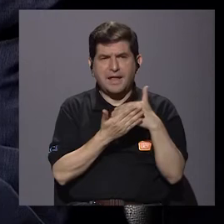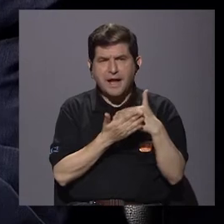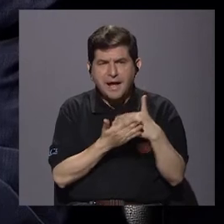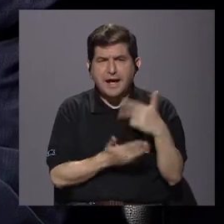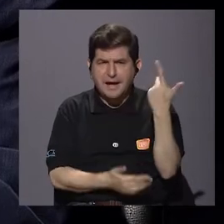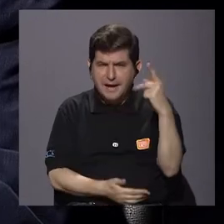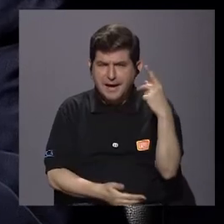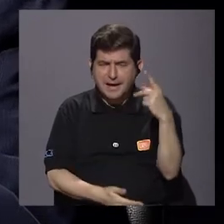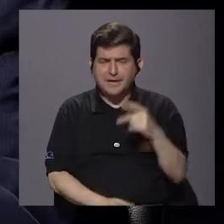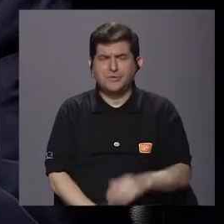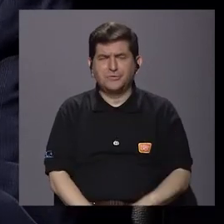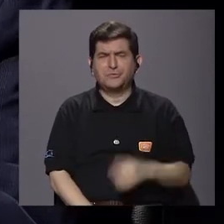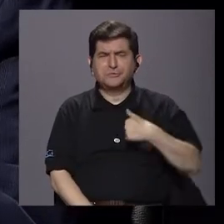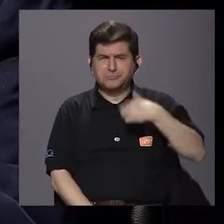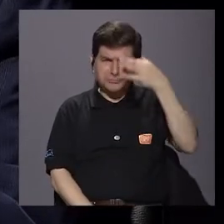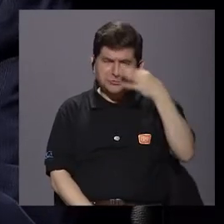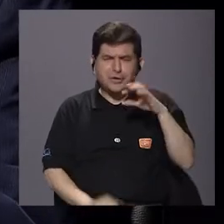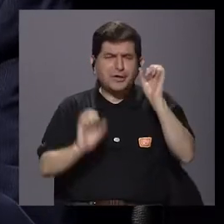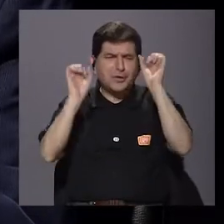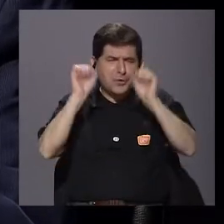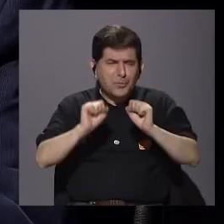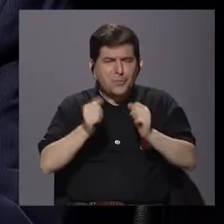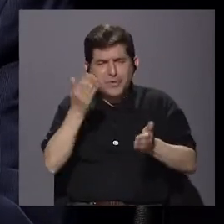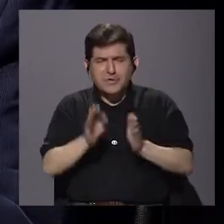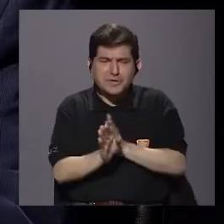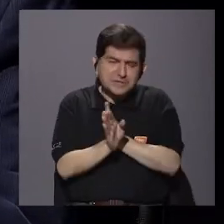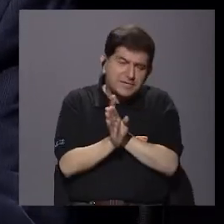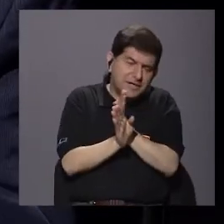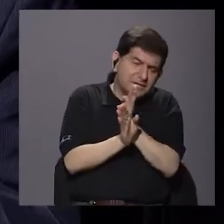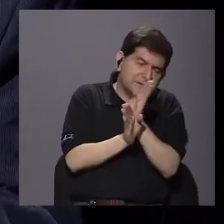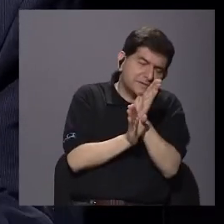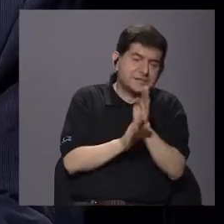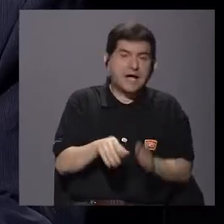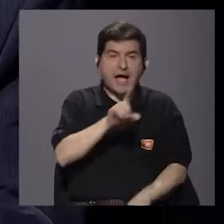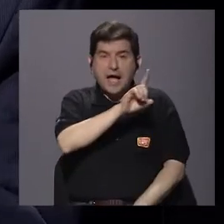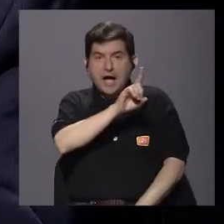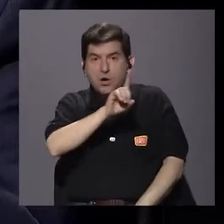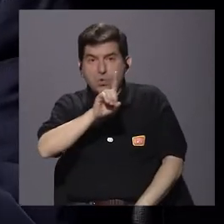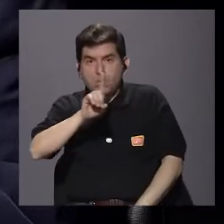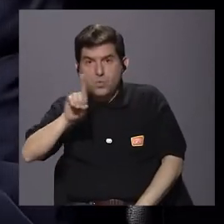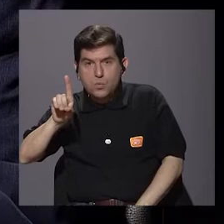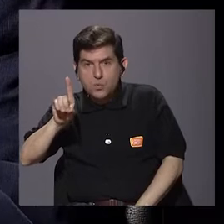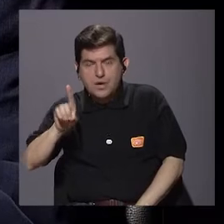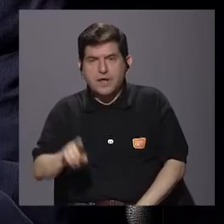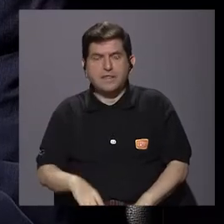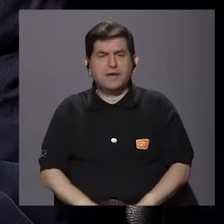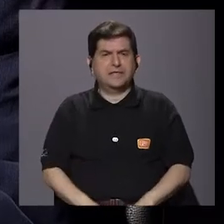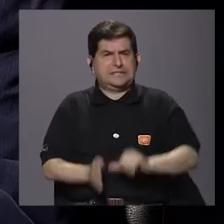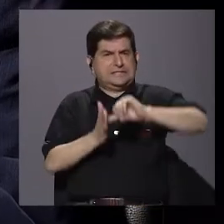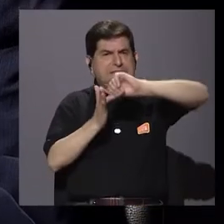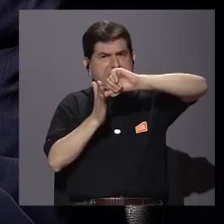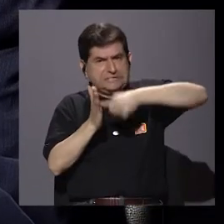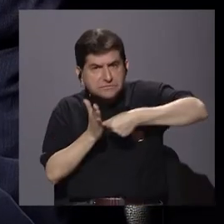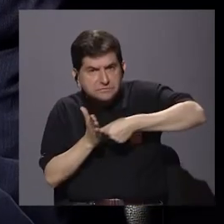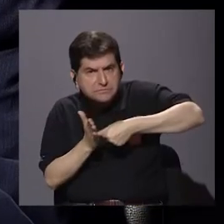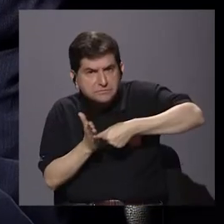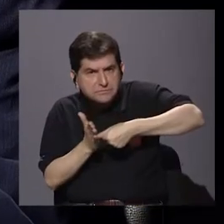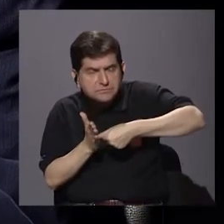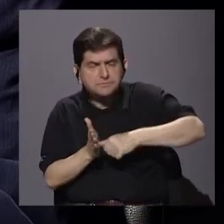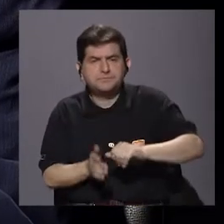me parece que podría estar derivando hacia una derecha demasiado marcada hacia la derecha